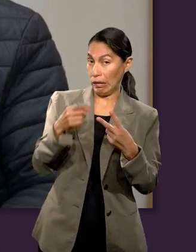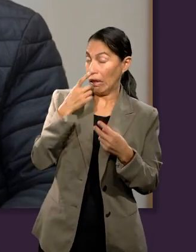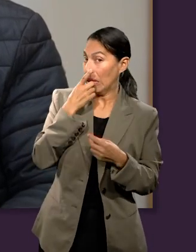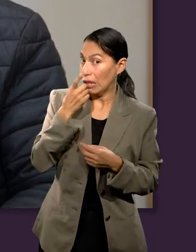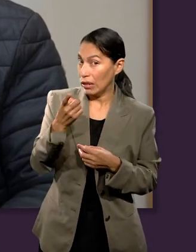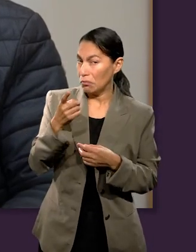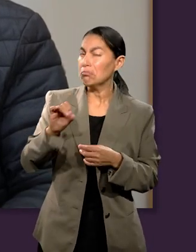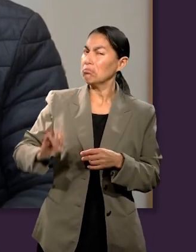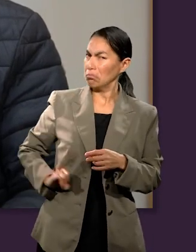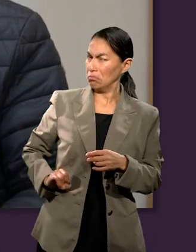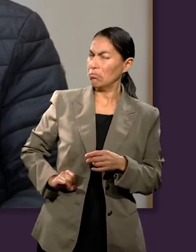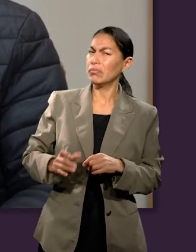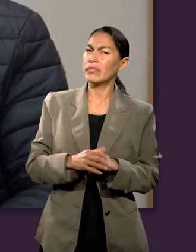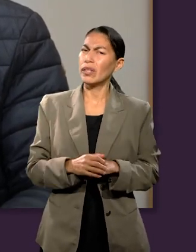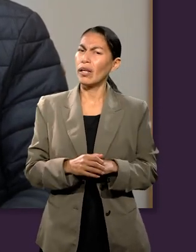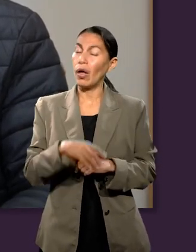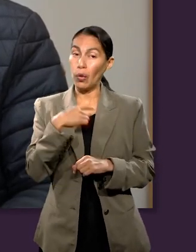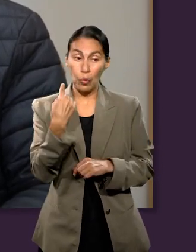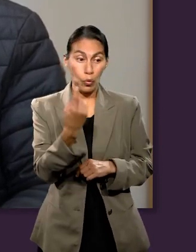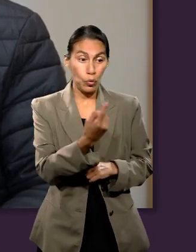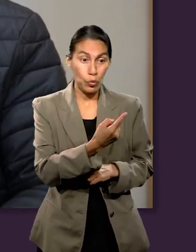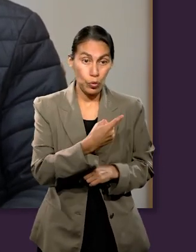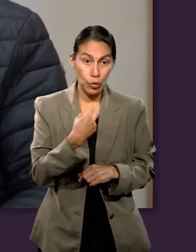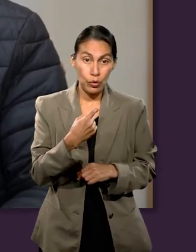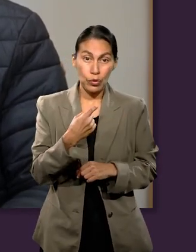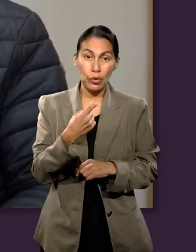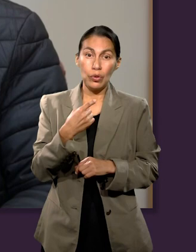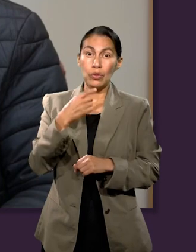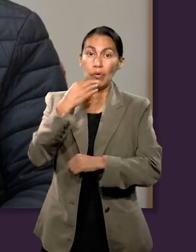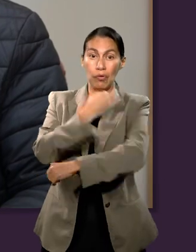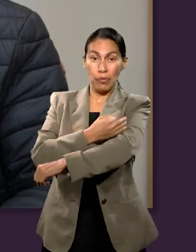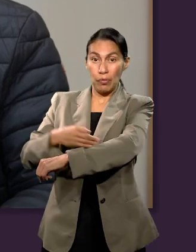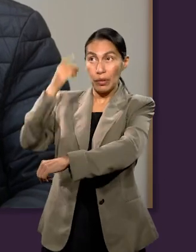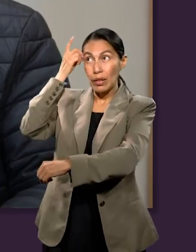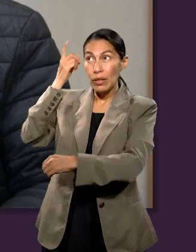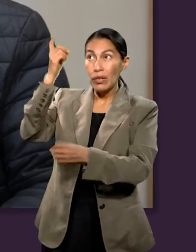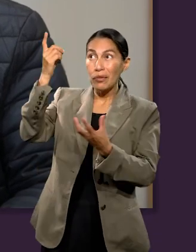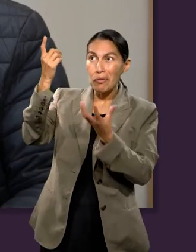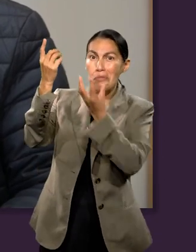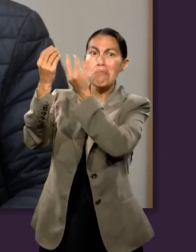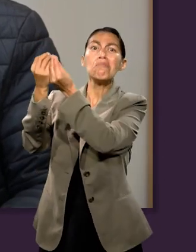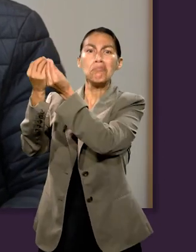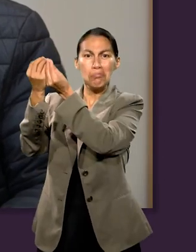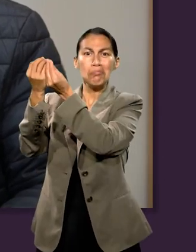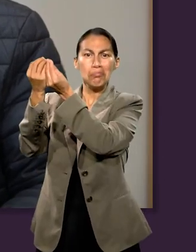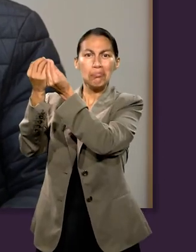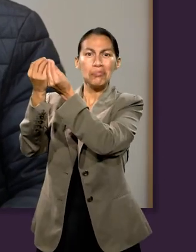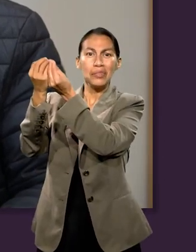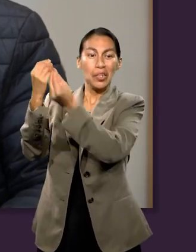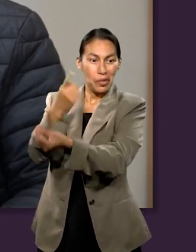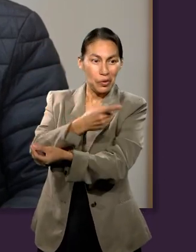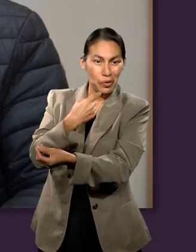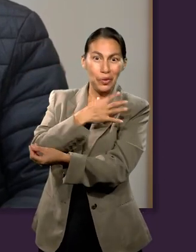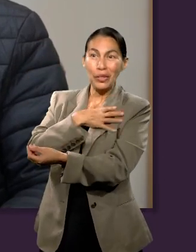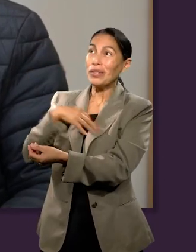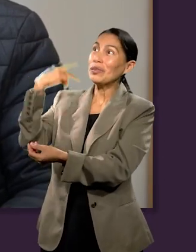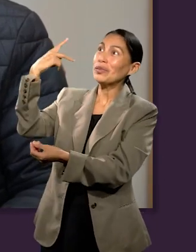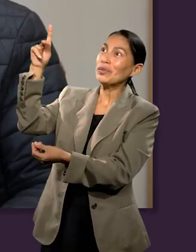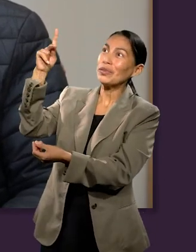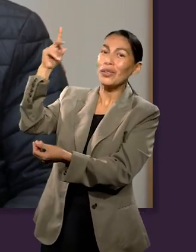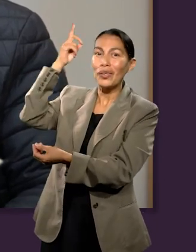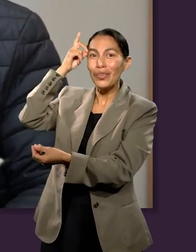interesante A que somos parte de la familia de Dios y que como hijos de Dios tenemos